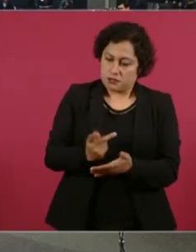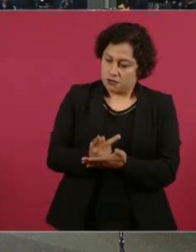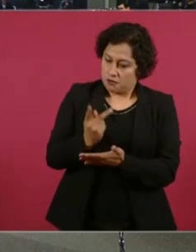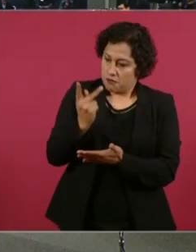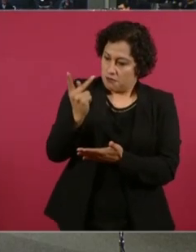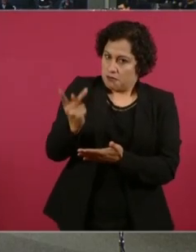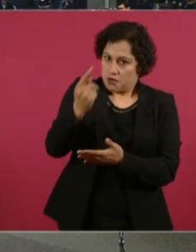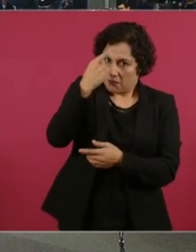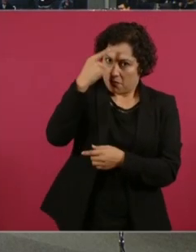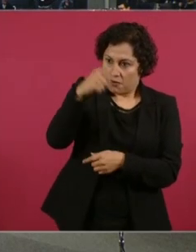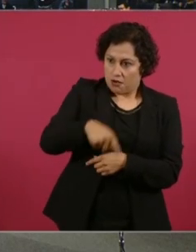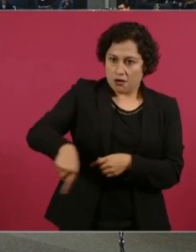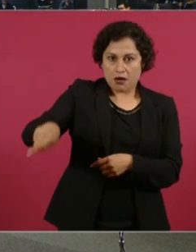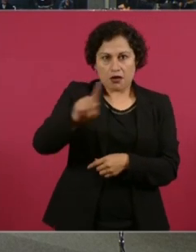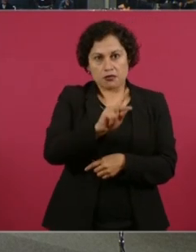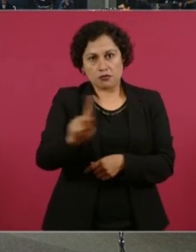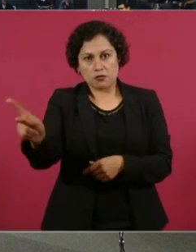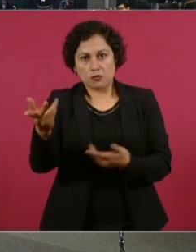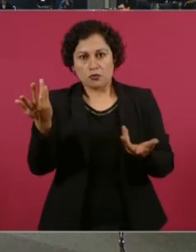a todos, hasta